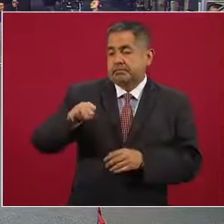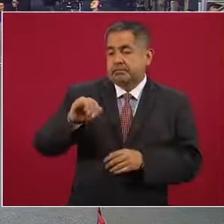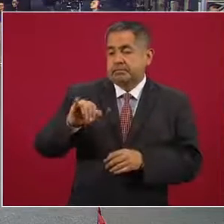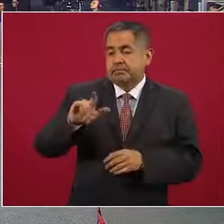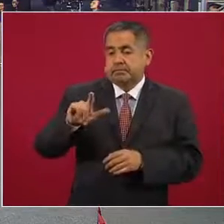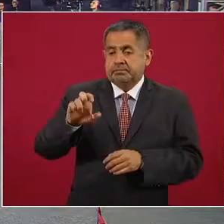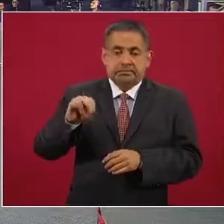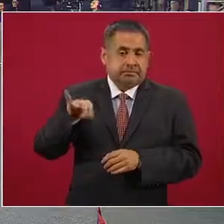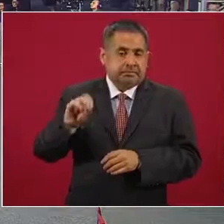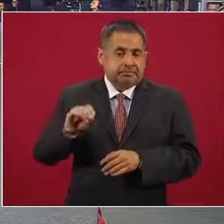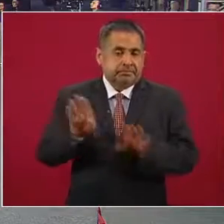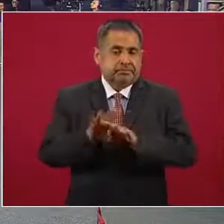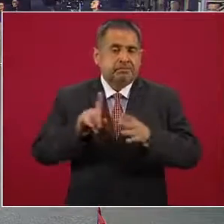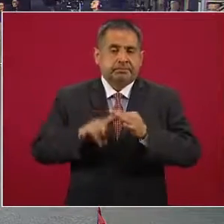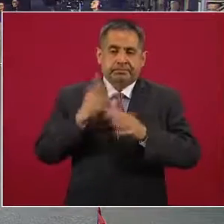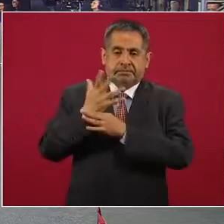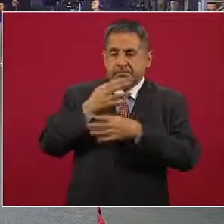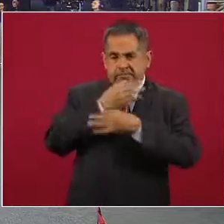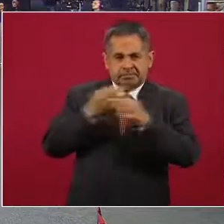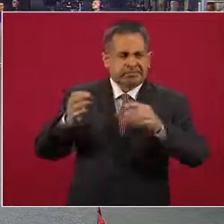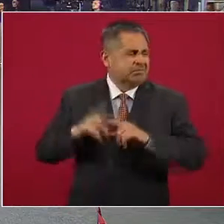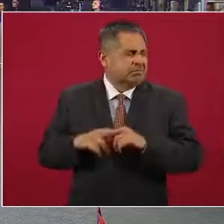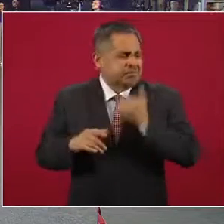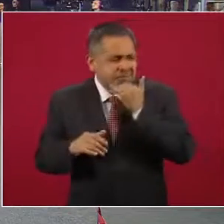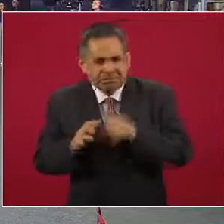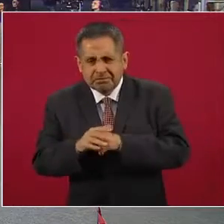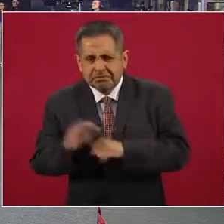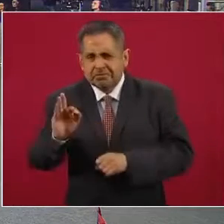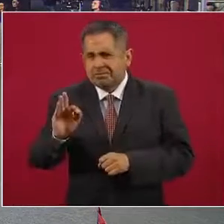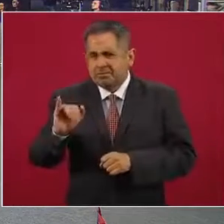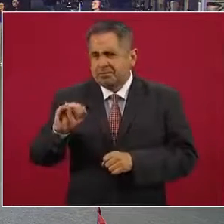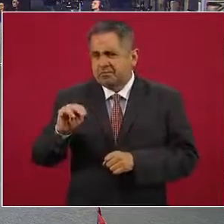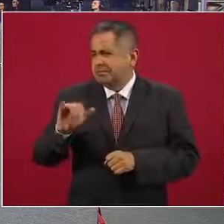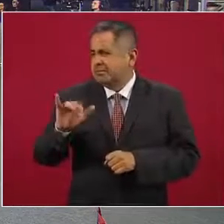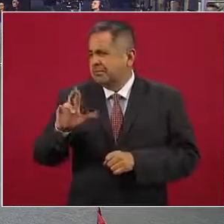declaración, o es el Financiero.